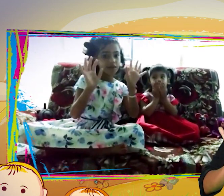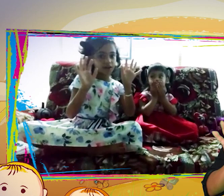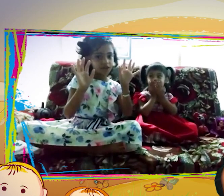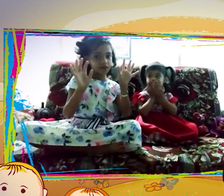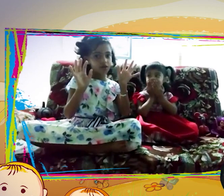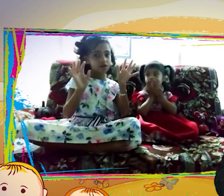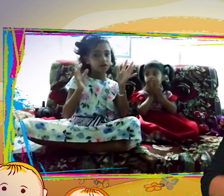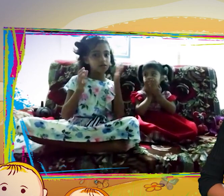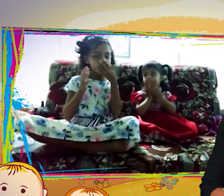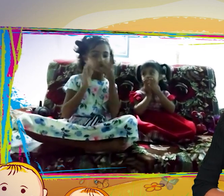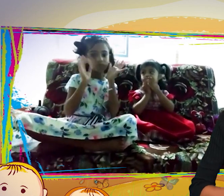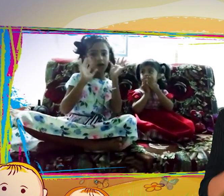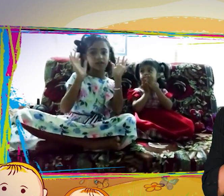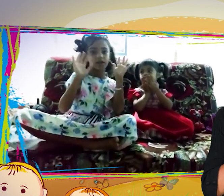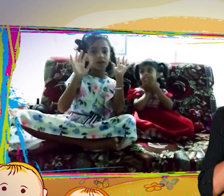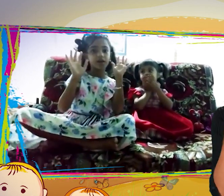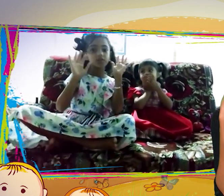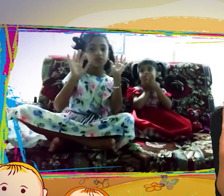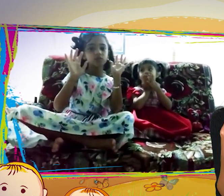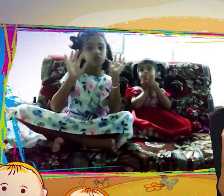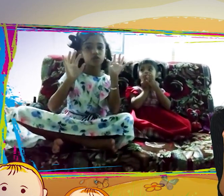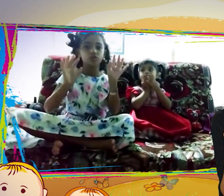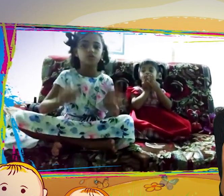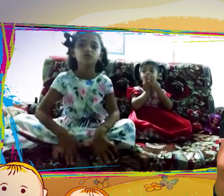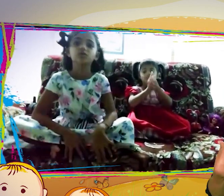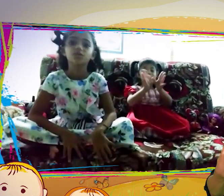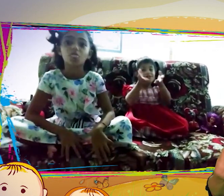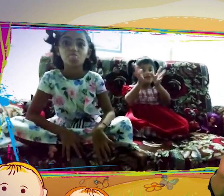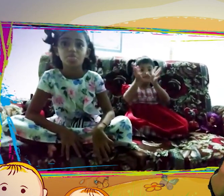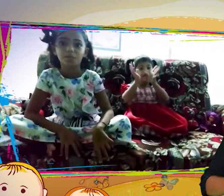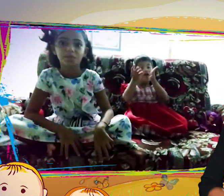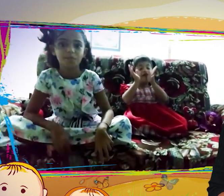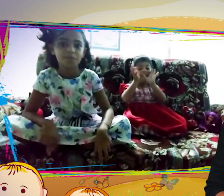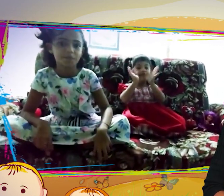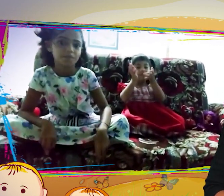Chao, Federico. Te queremos mucho.